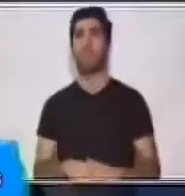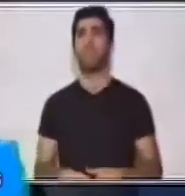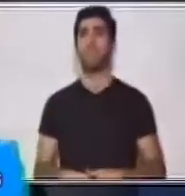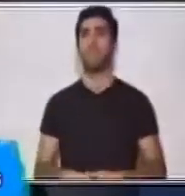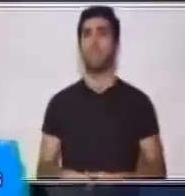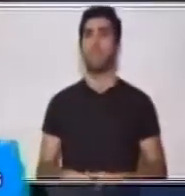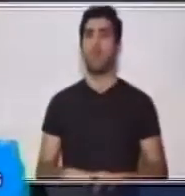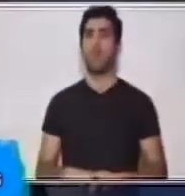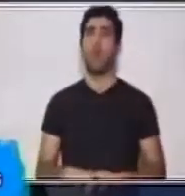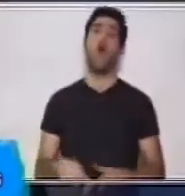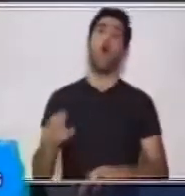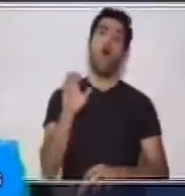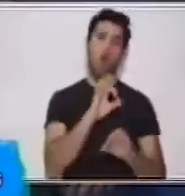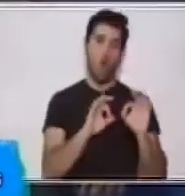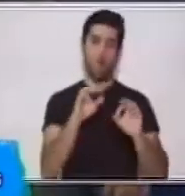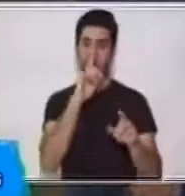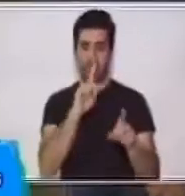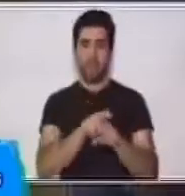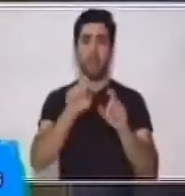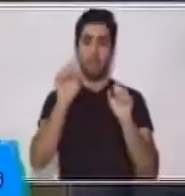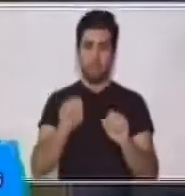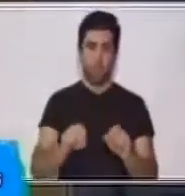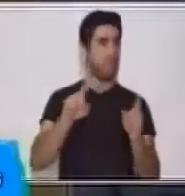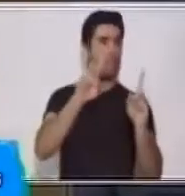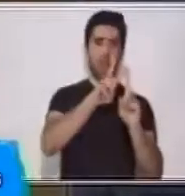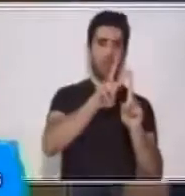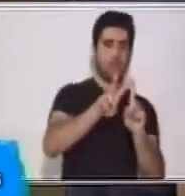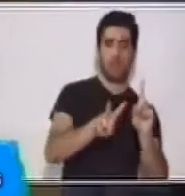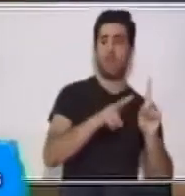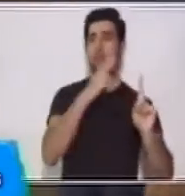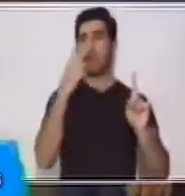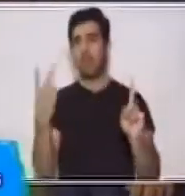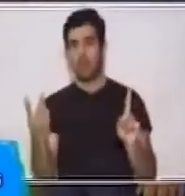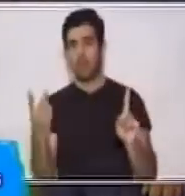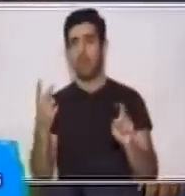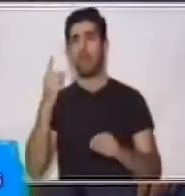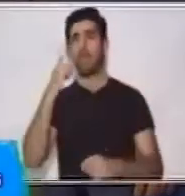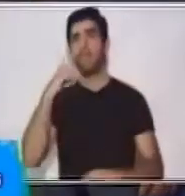¿sí? O el inverso. Así y es. Encontramos un nombre. Vamos a